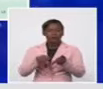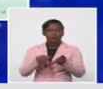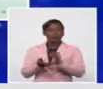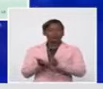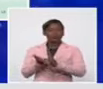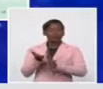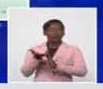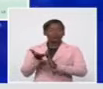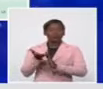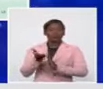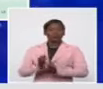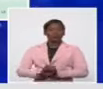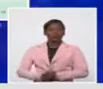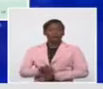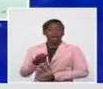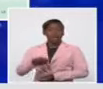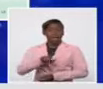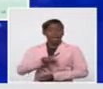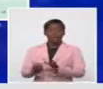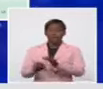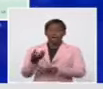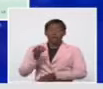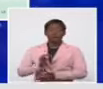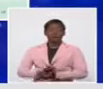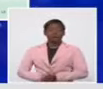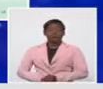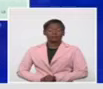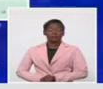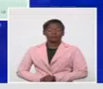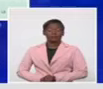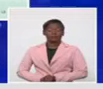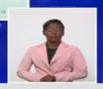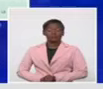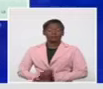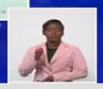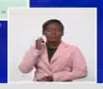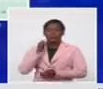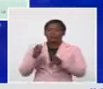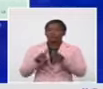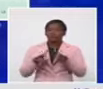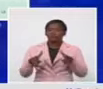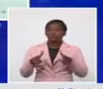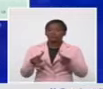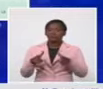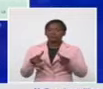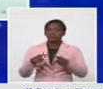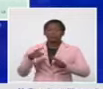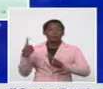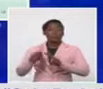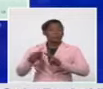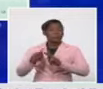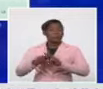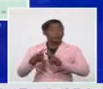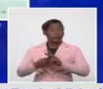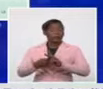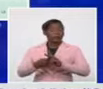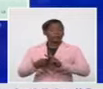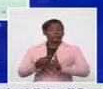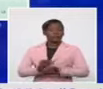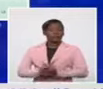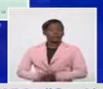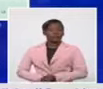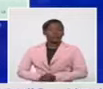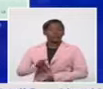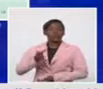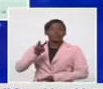reducción, pero ayer con 9 casos más. El mayor número en Bayamo, donde ha tenido la mayor transmisión,